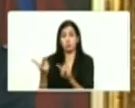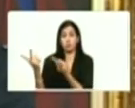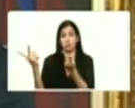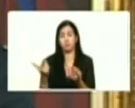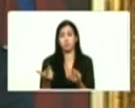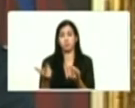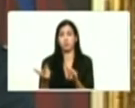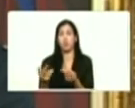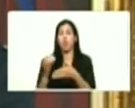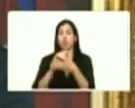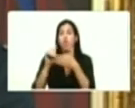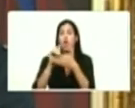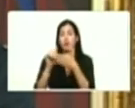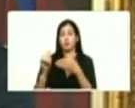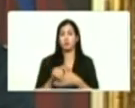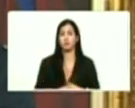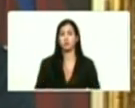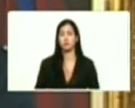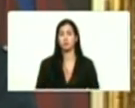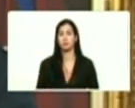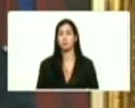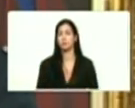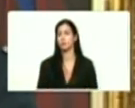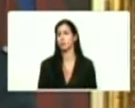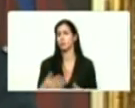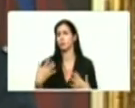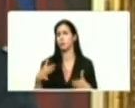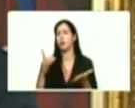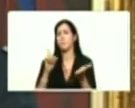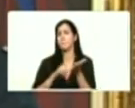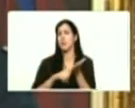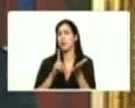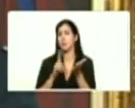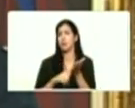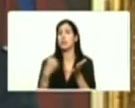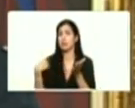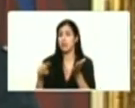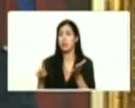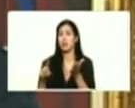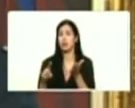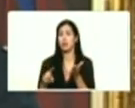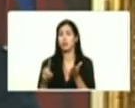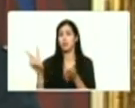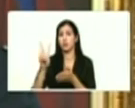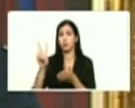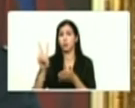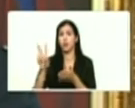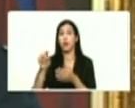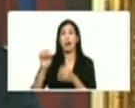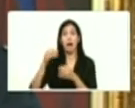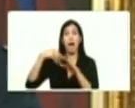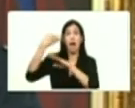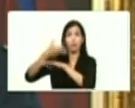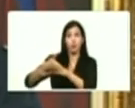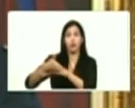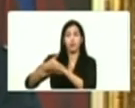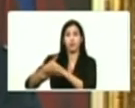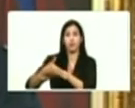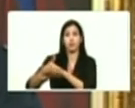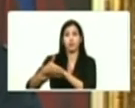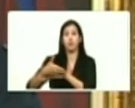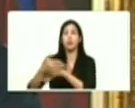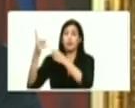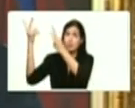de los dólares que por miles tienen capital venezolano en el exterior es una ventana de